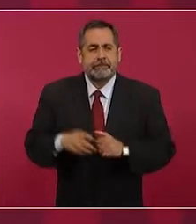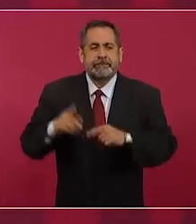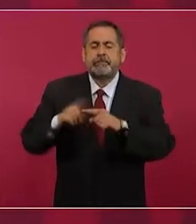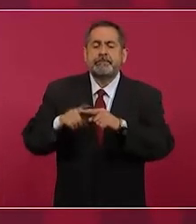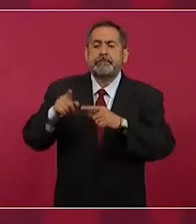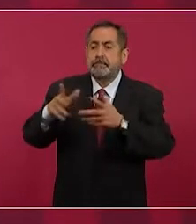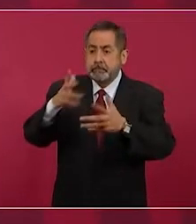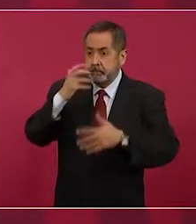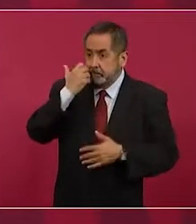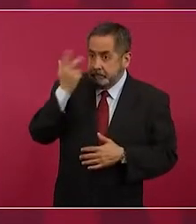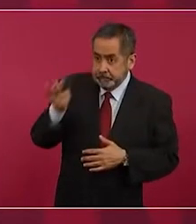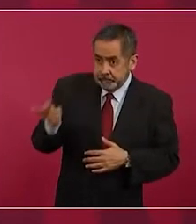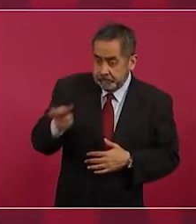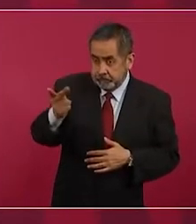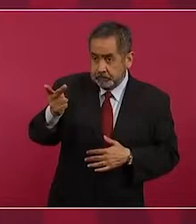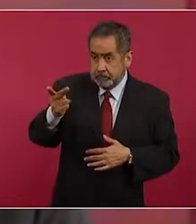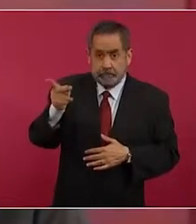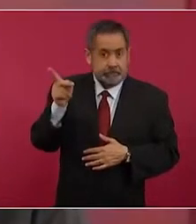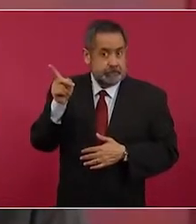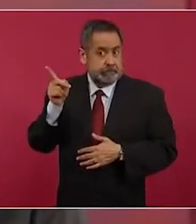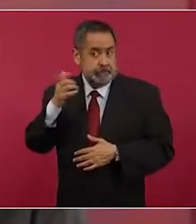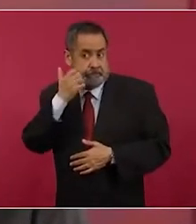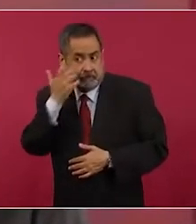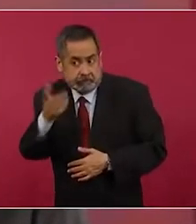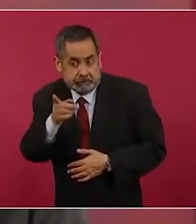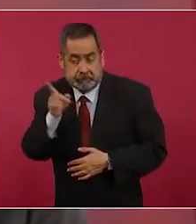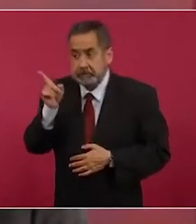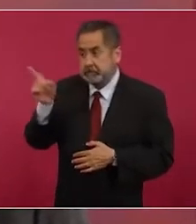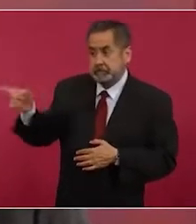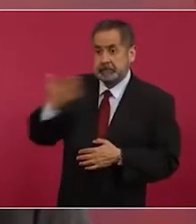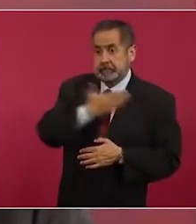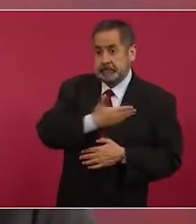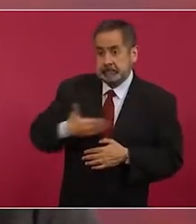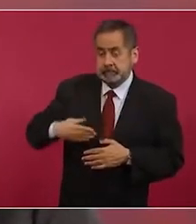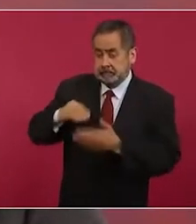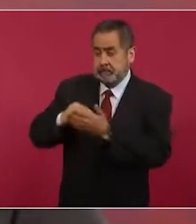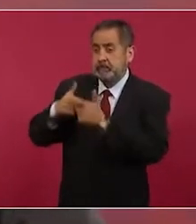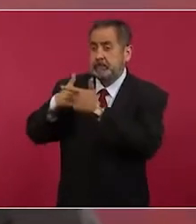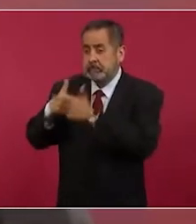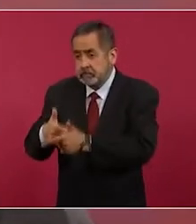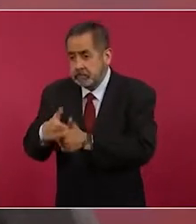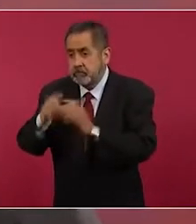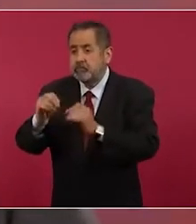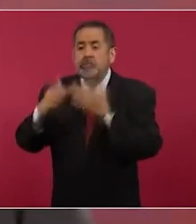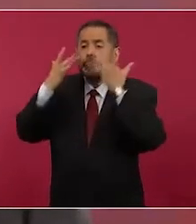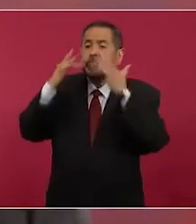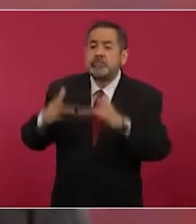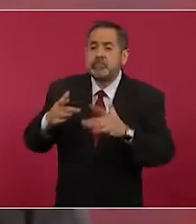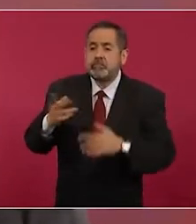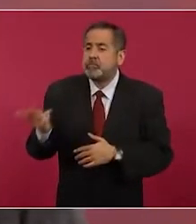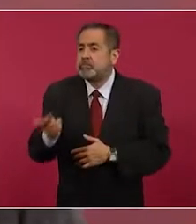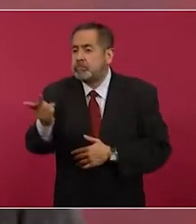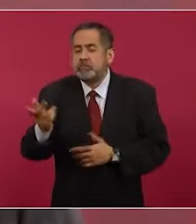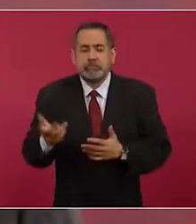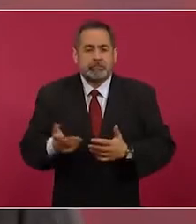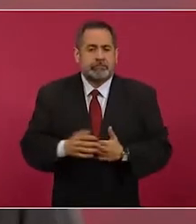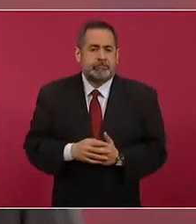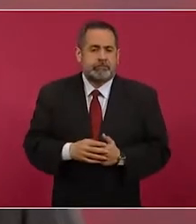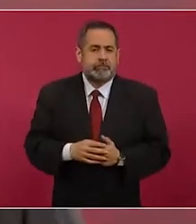¿quieres que siga el presidente o que renuncie?